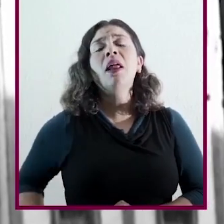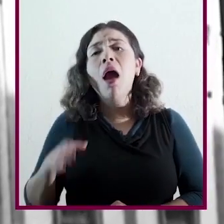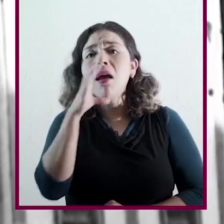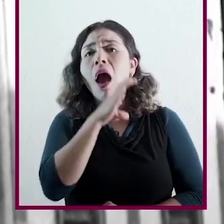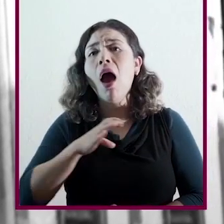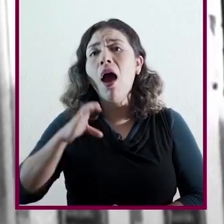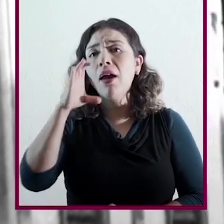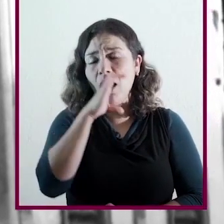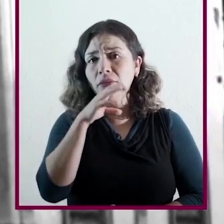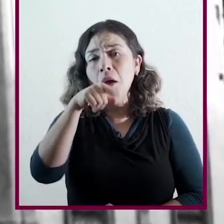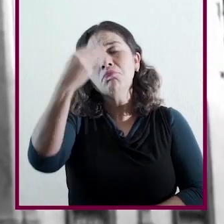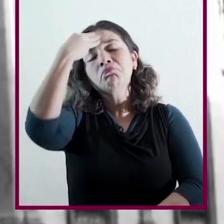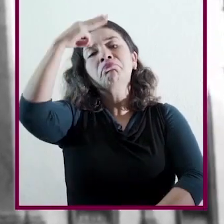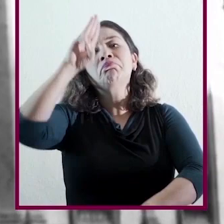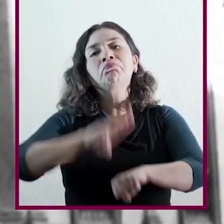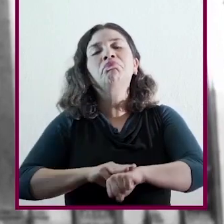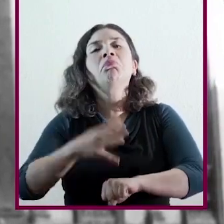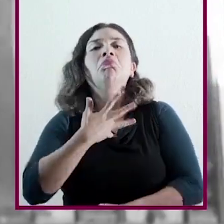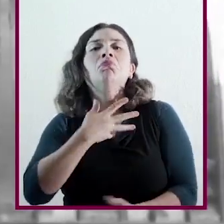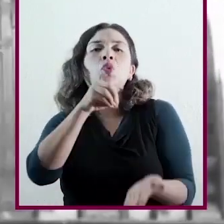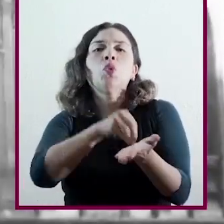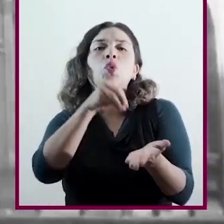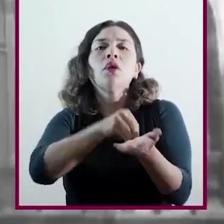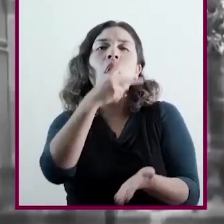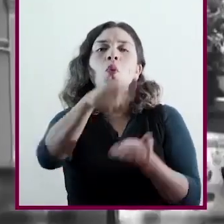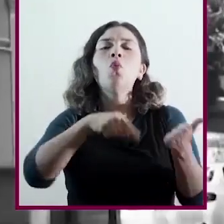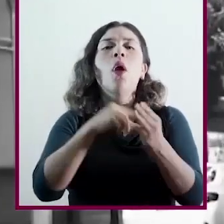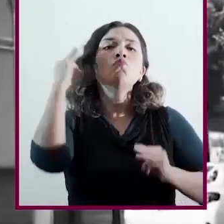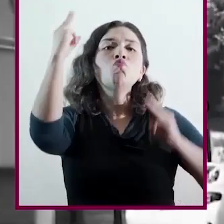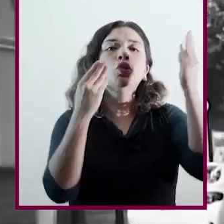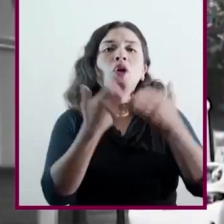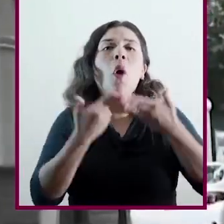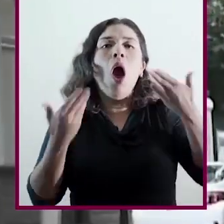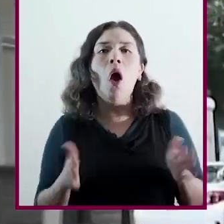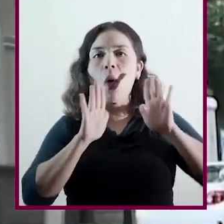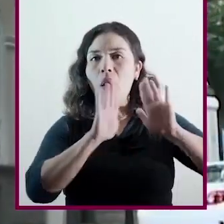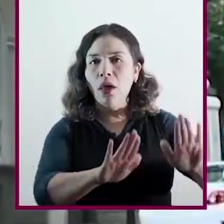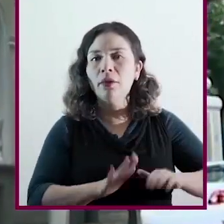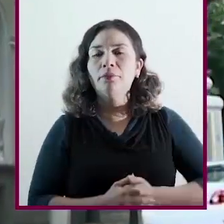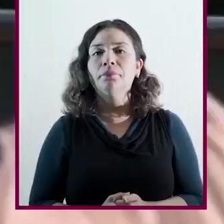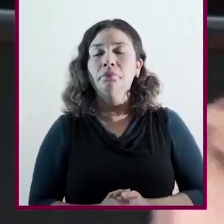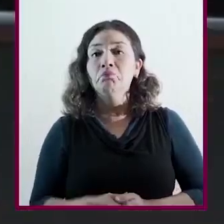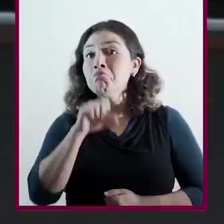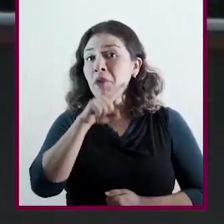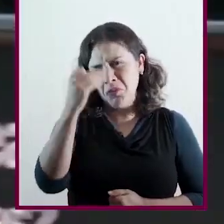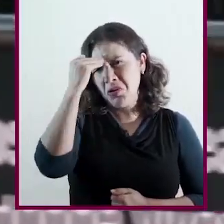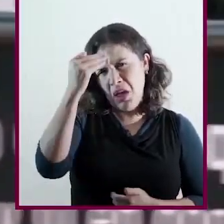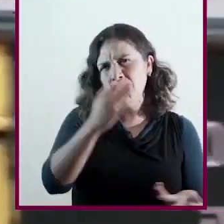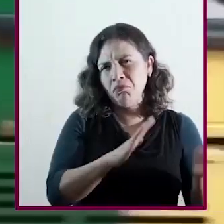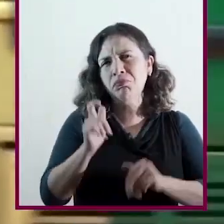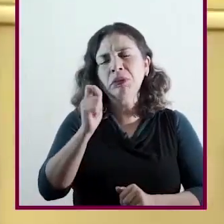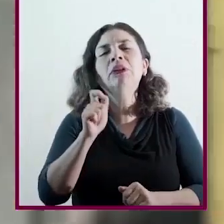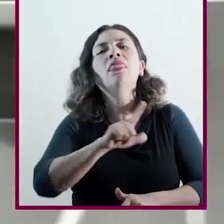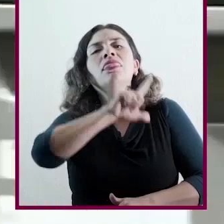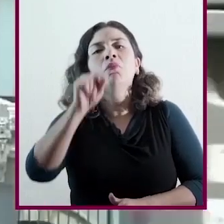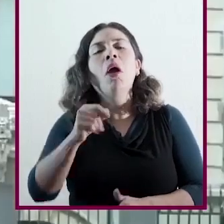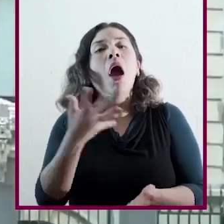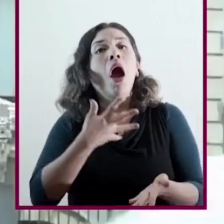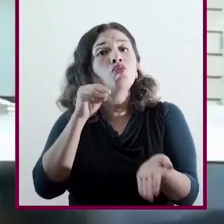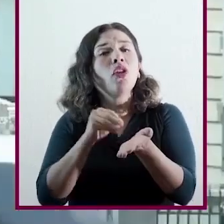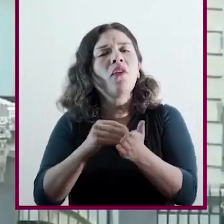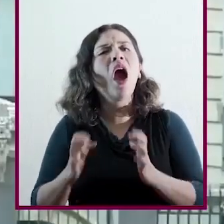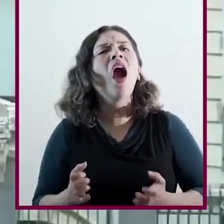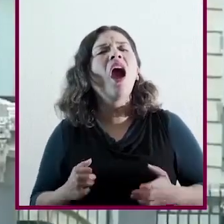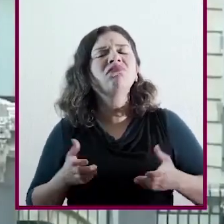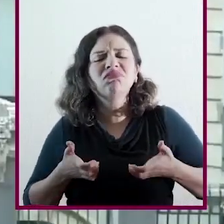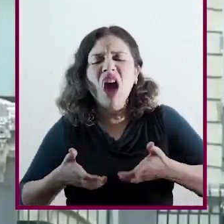presidente Venustiano Carranza, cuya memoria quedó plasmada en el museo que la ocupa. De la misma época es la que